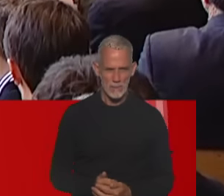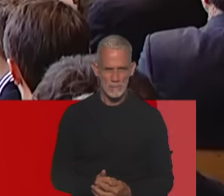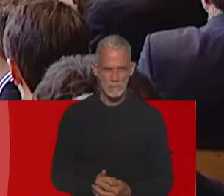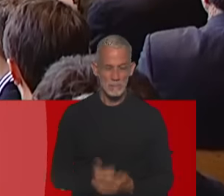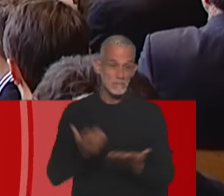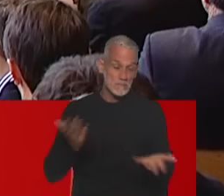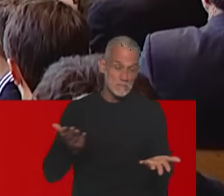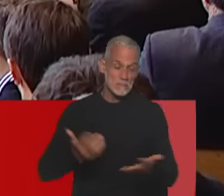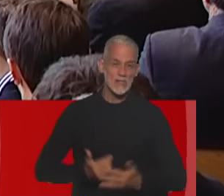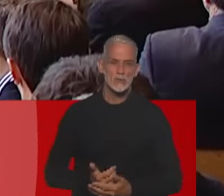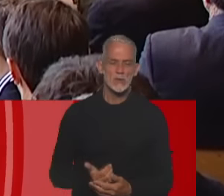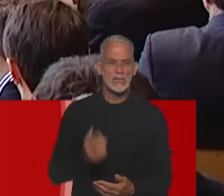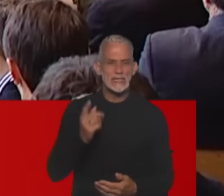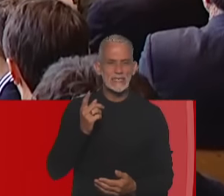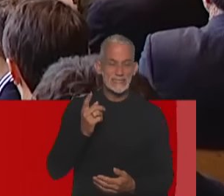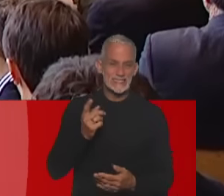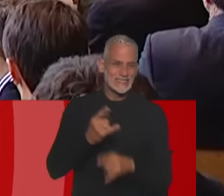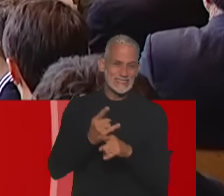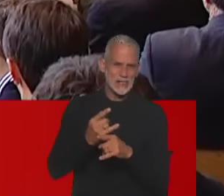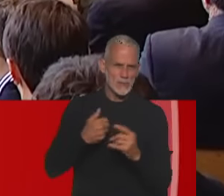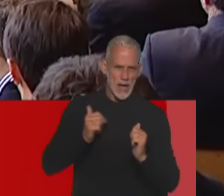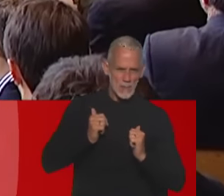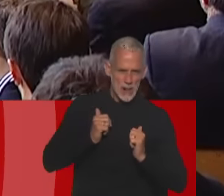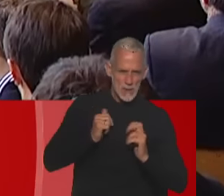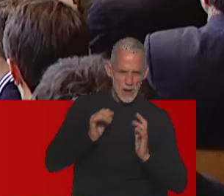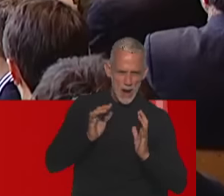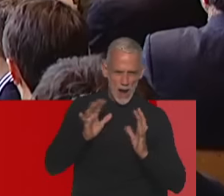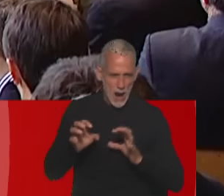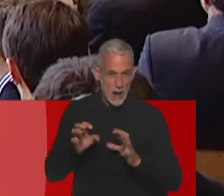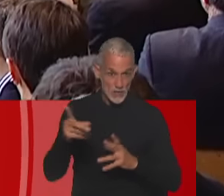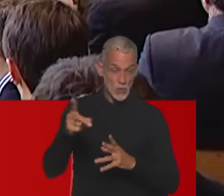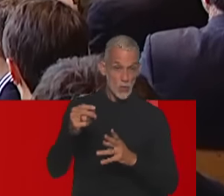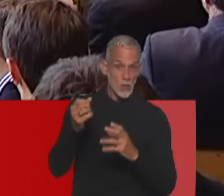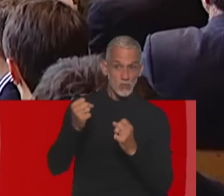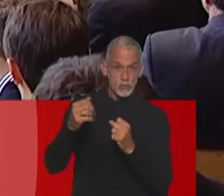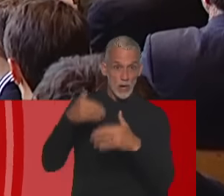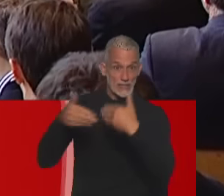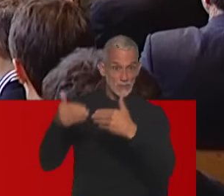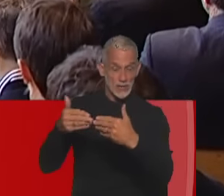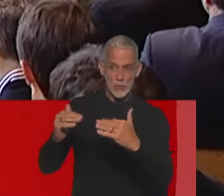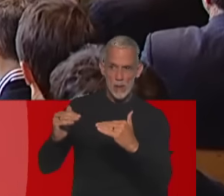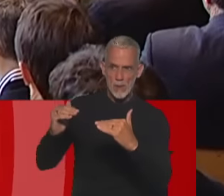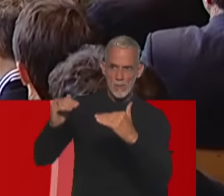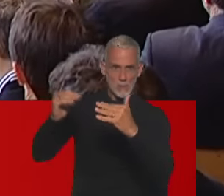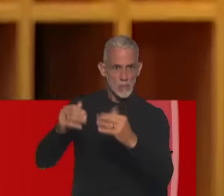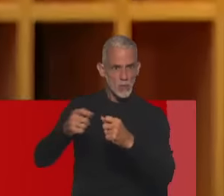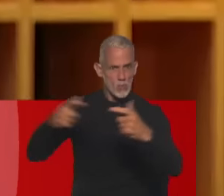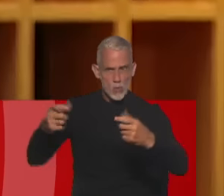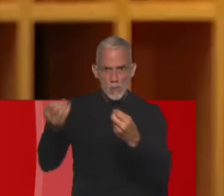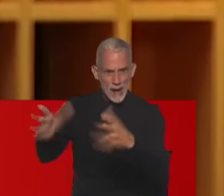Y ellos siempre van a estar el acecho. Y cuanto más fuerte sea el proceso de crecimiento y más prosperidad